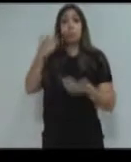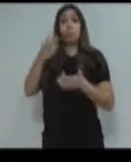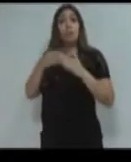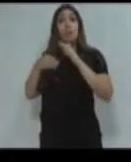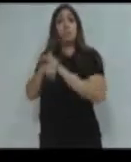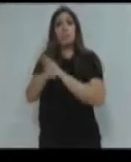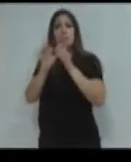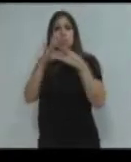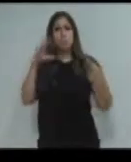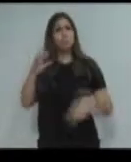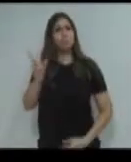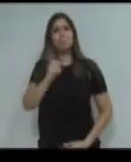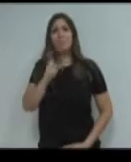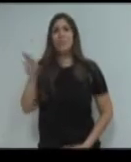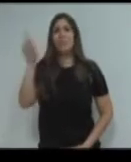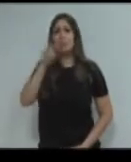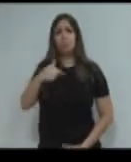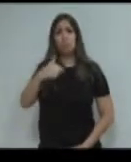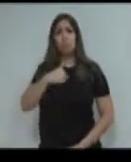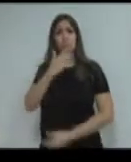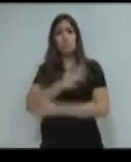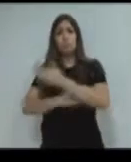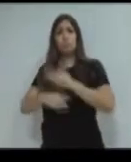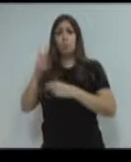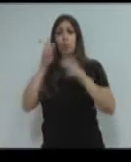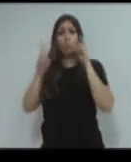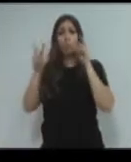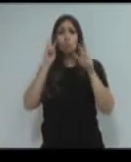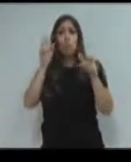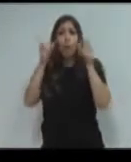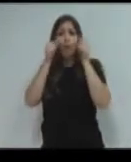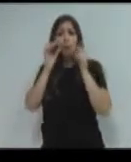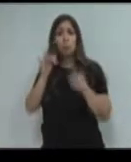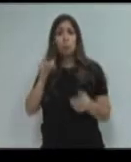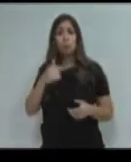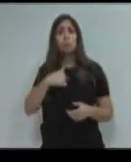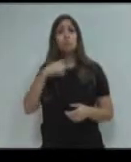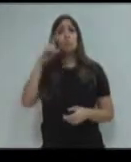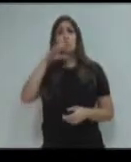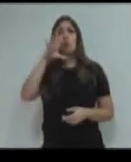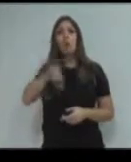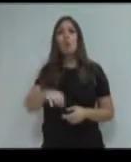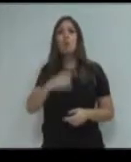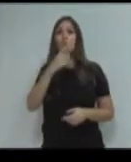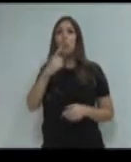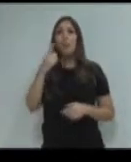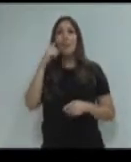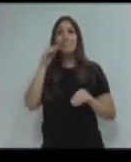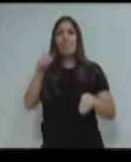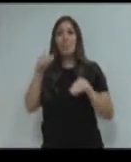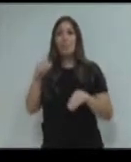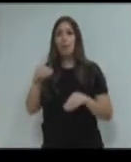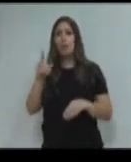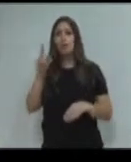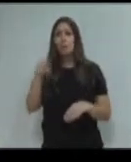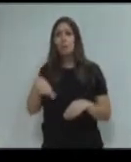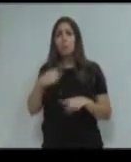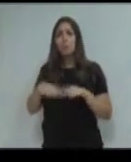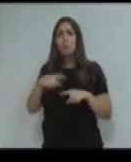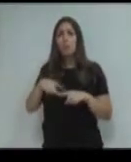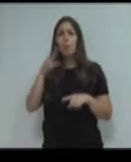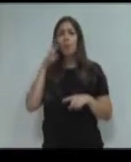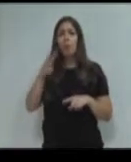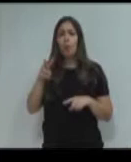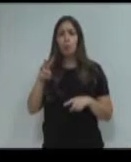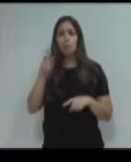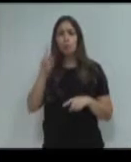vuelvo a repetir, yo soy usuario con discapacidad visual y yo compro también por los ojos. O sea, si el producto